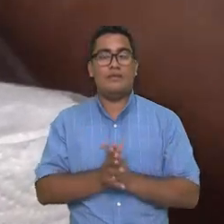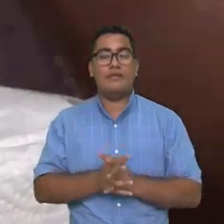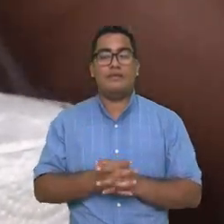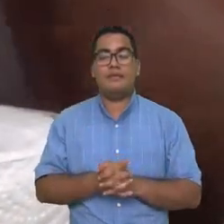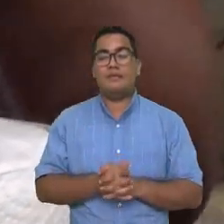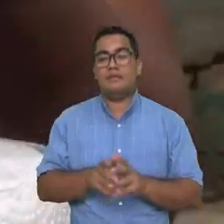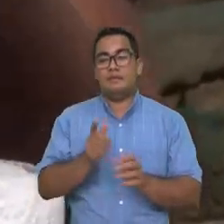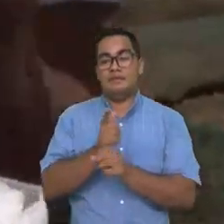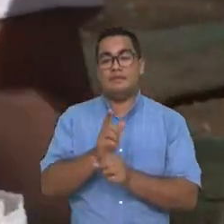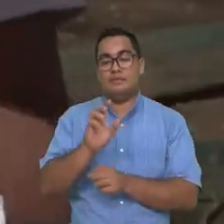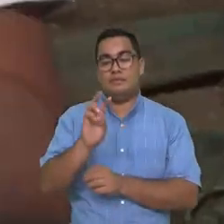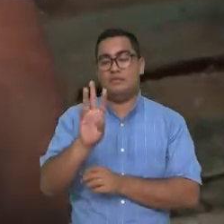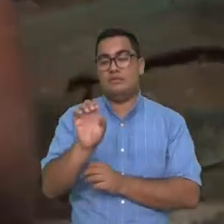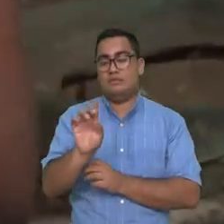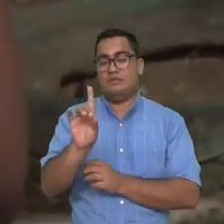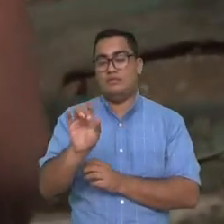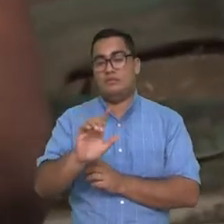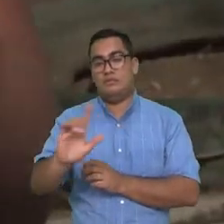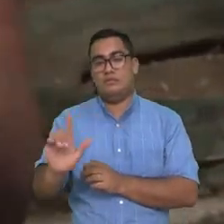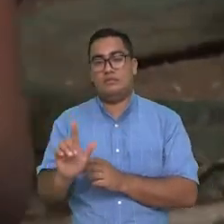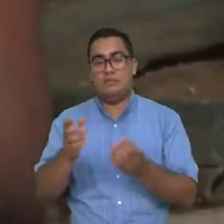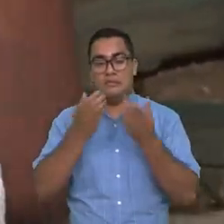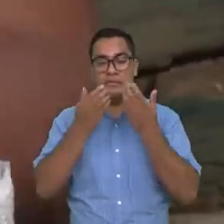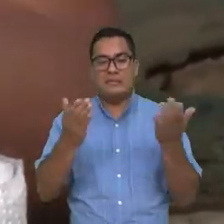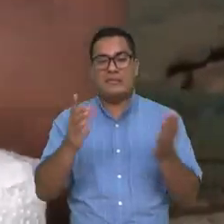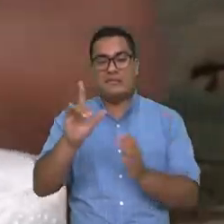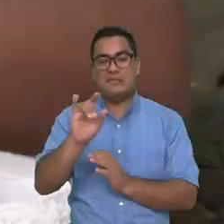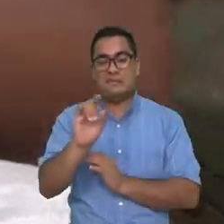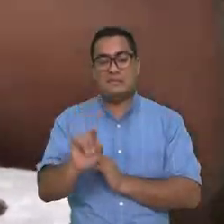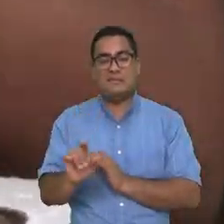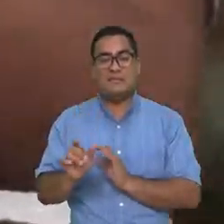Con cámara de Wendel Noguera para el canal parlamentario, informó Lisa Escoto.